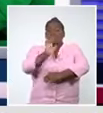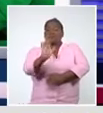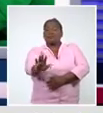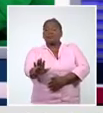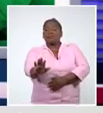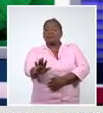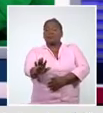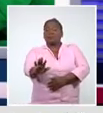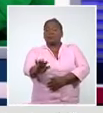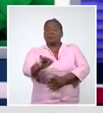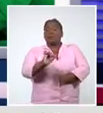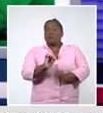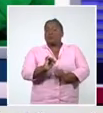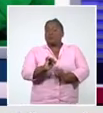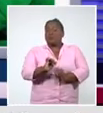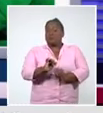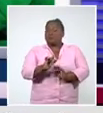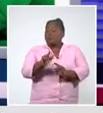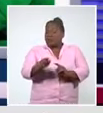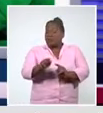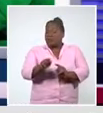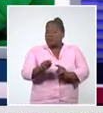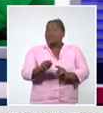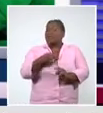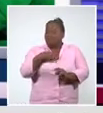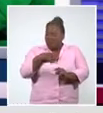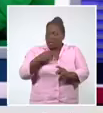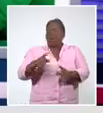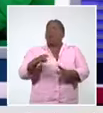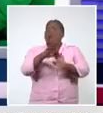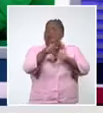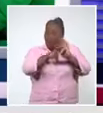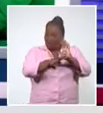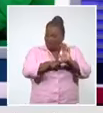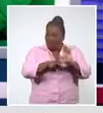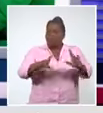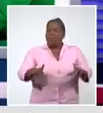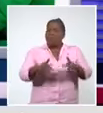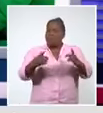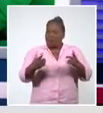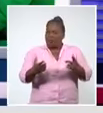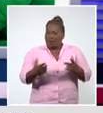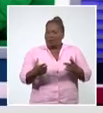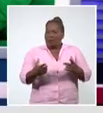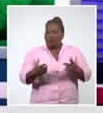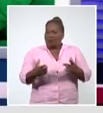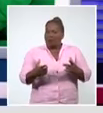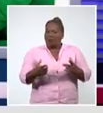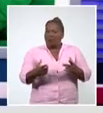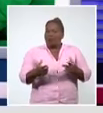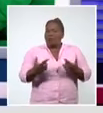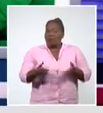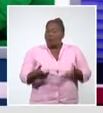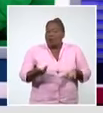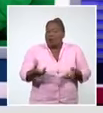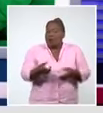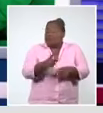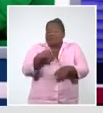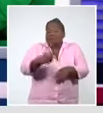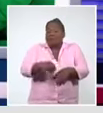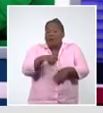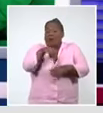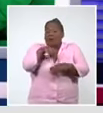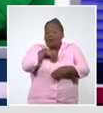y no tiene por qué cumplir las medidas, no tiene que cumplir las medidas, porque todavía, ¿qué tiempo le dura esa inmunidad?